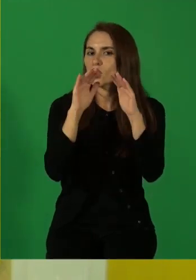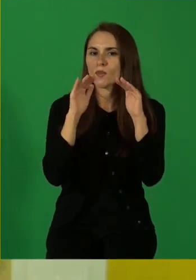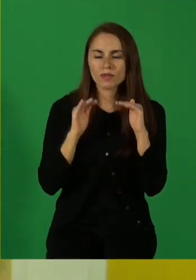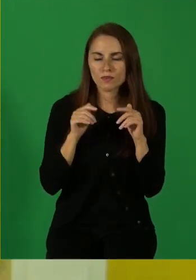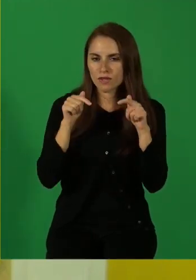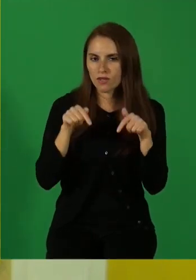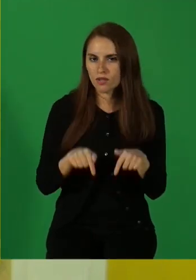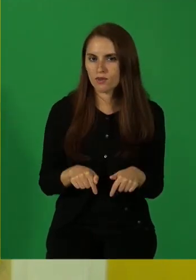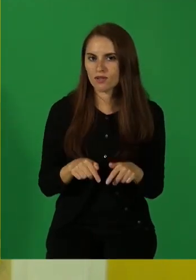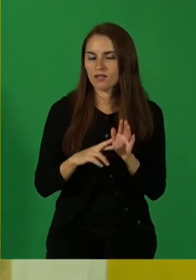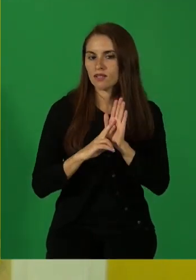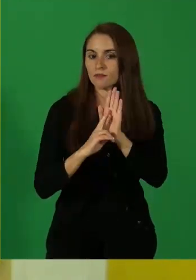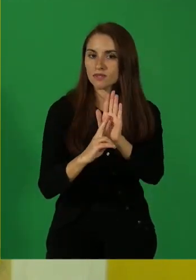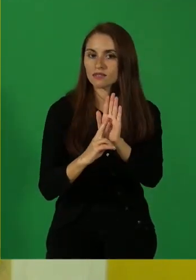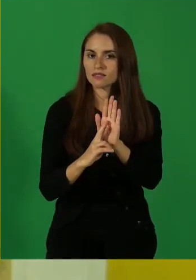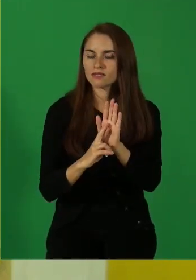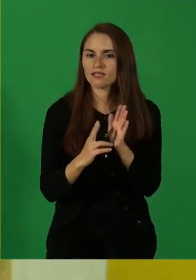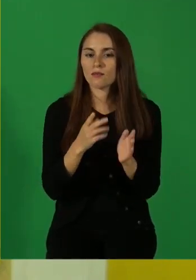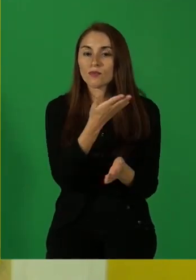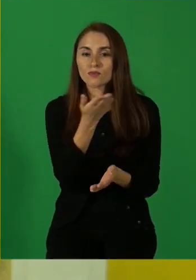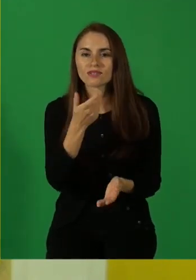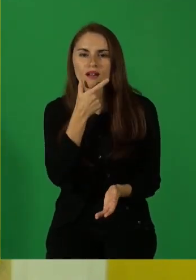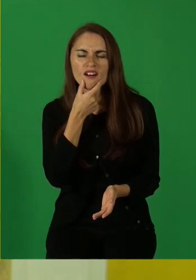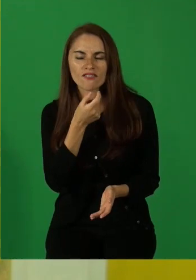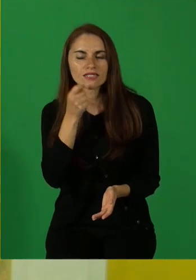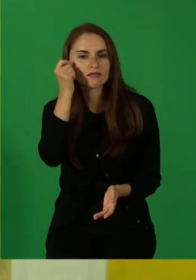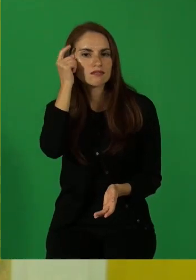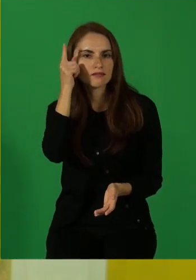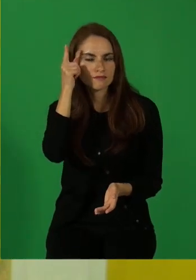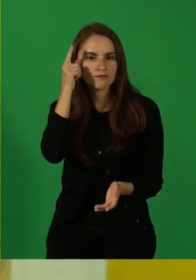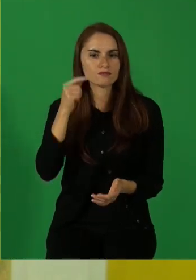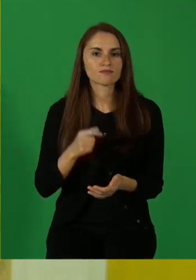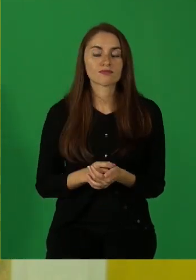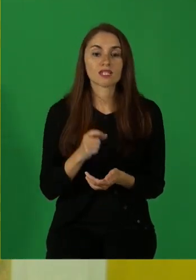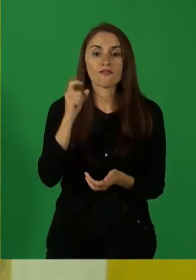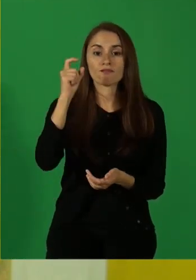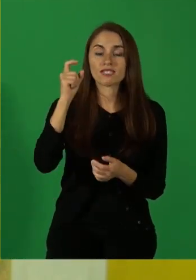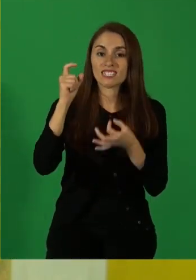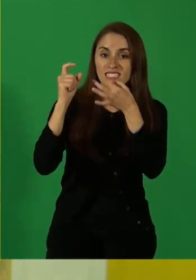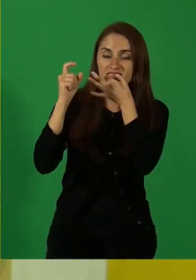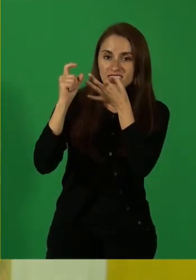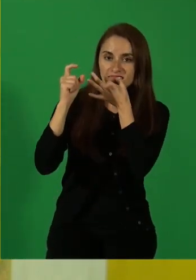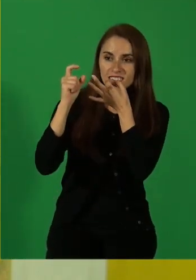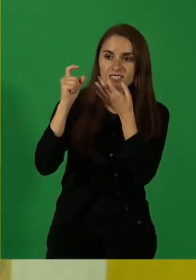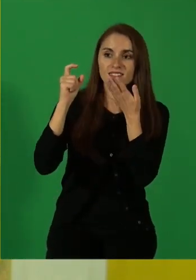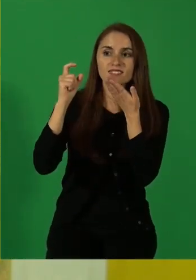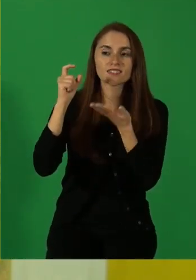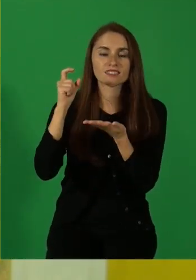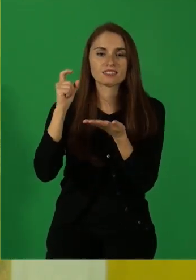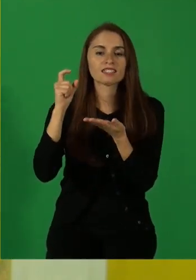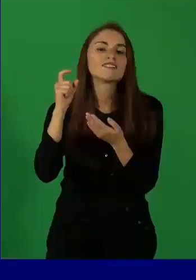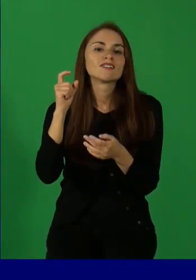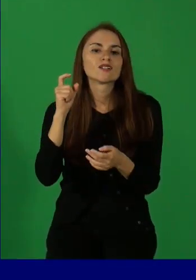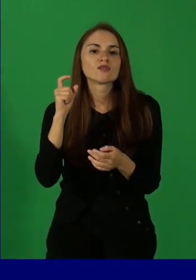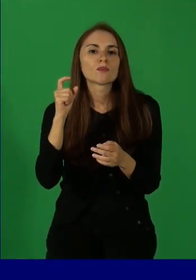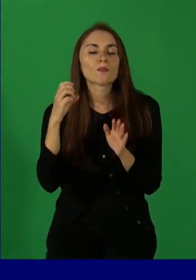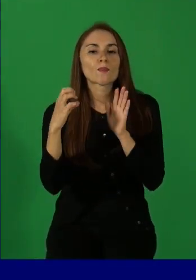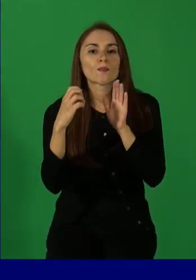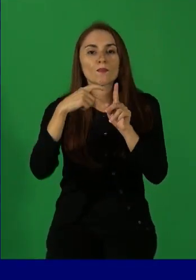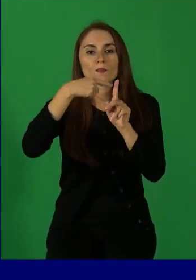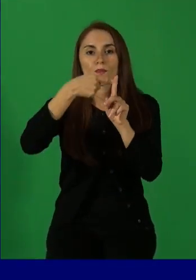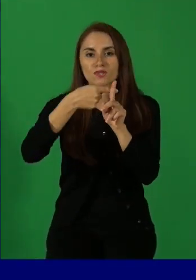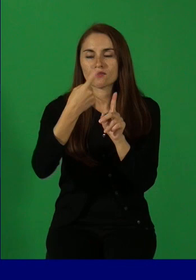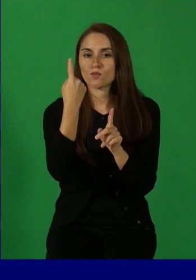mismo, para que te sea mucho más fácil. Vamos a usar la ficha verde, que va a usar el 1